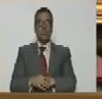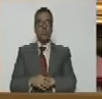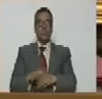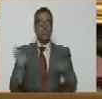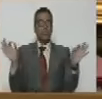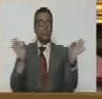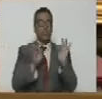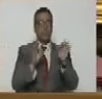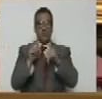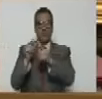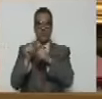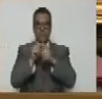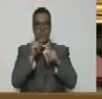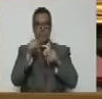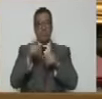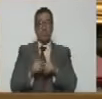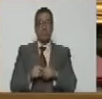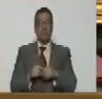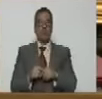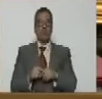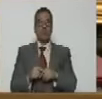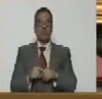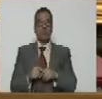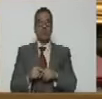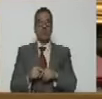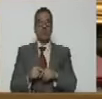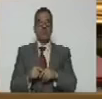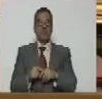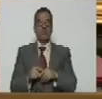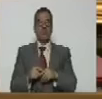¿Nadie más anotado en el derecho de palabra?